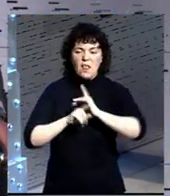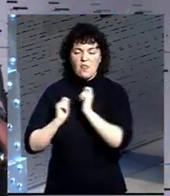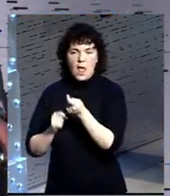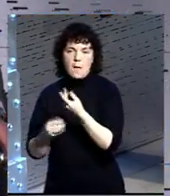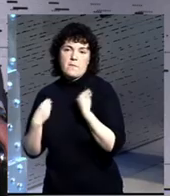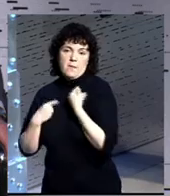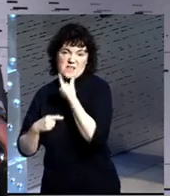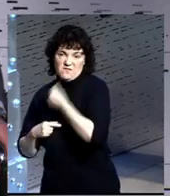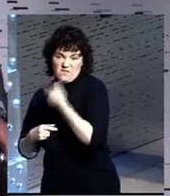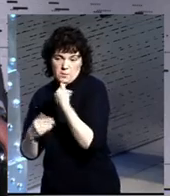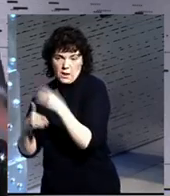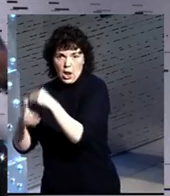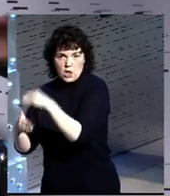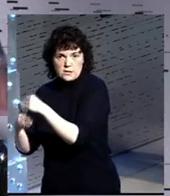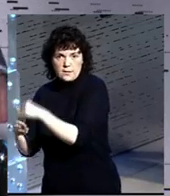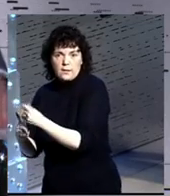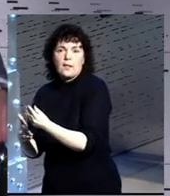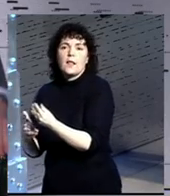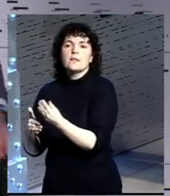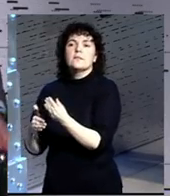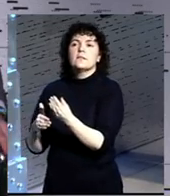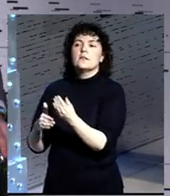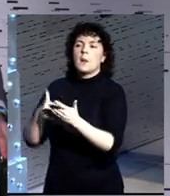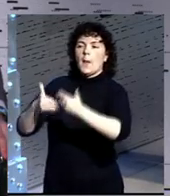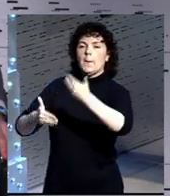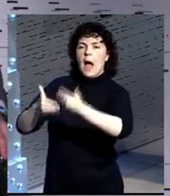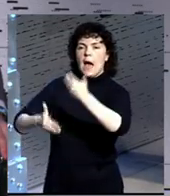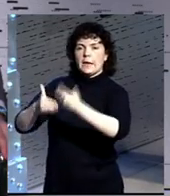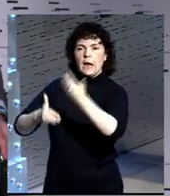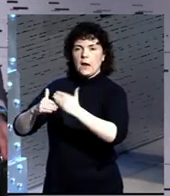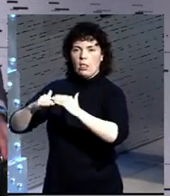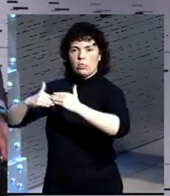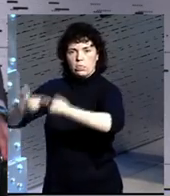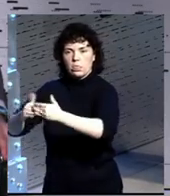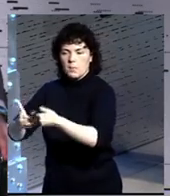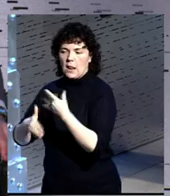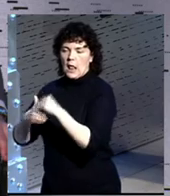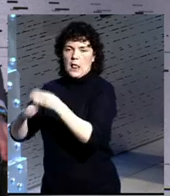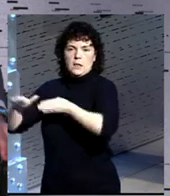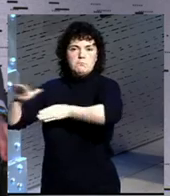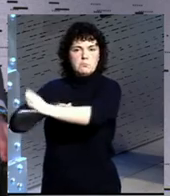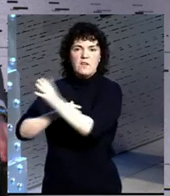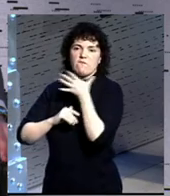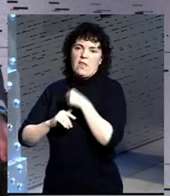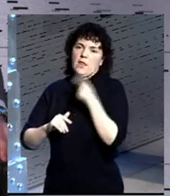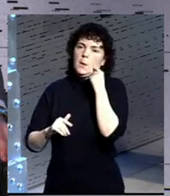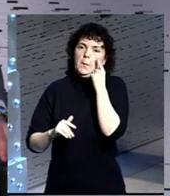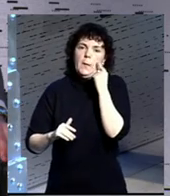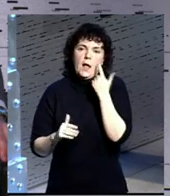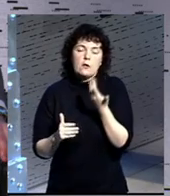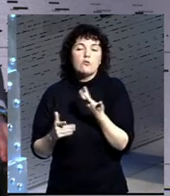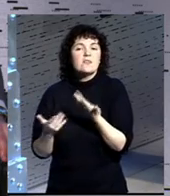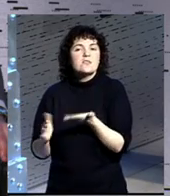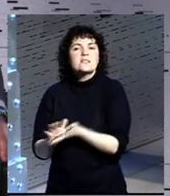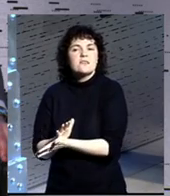vida a los clientes, el bajar, disminuir las barreras de entrada para que un cliente fácilmente pueda entrar en un banco, de alguna manera